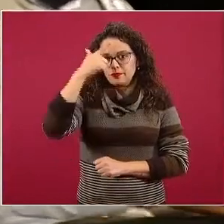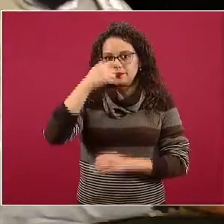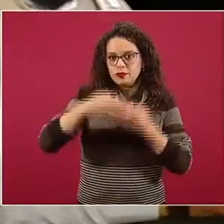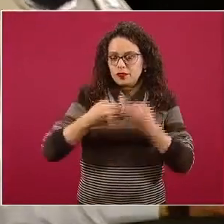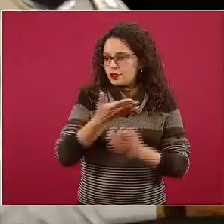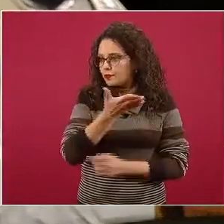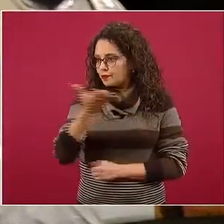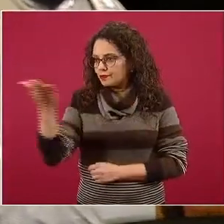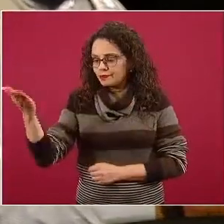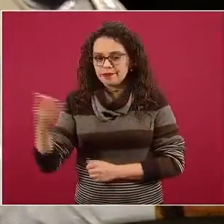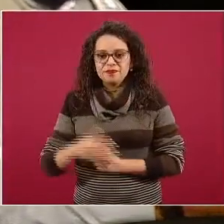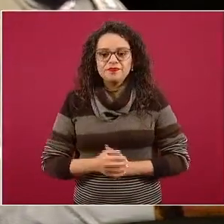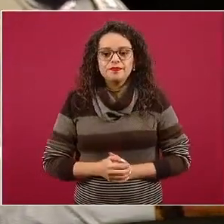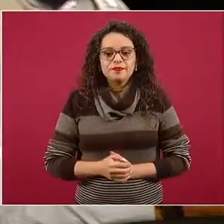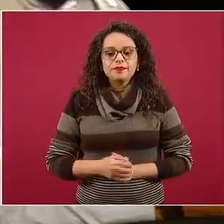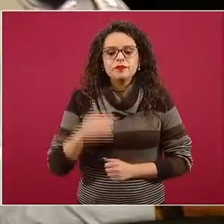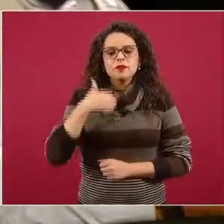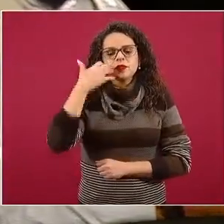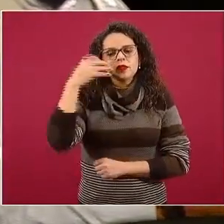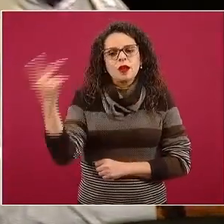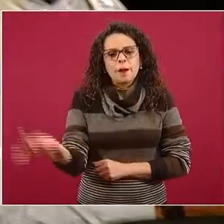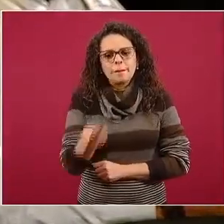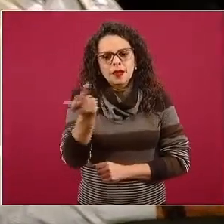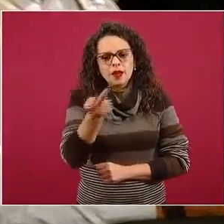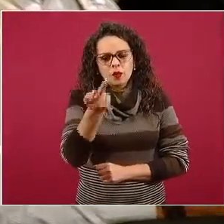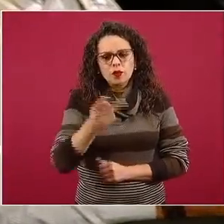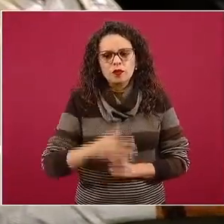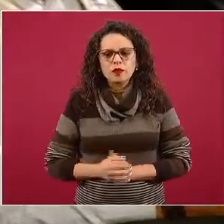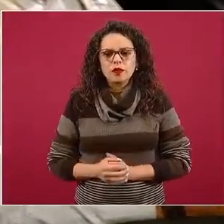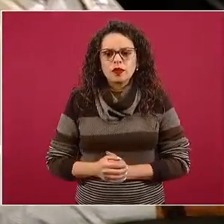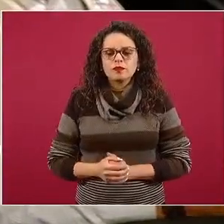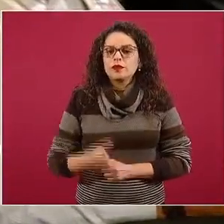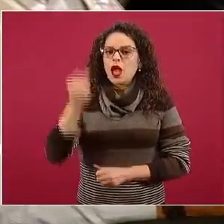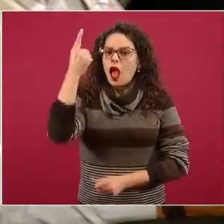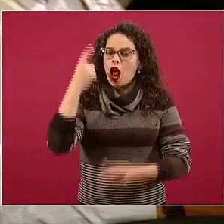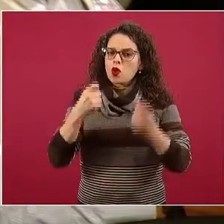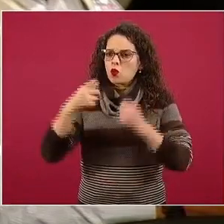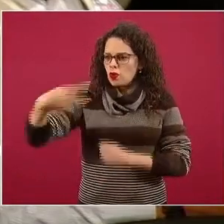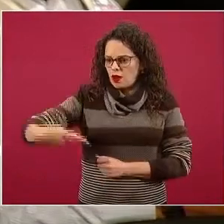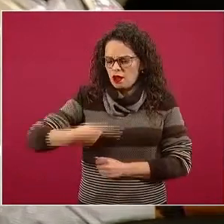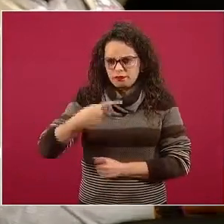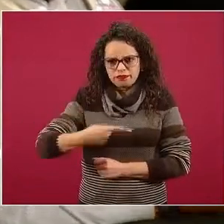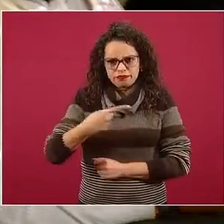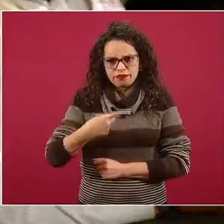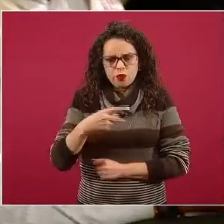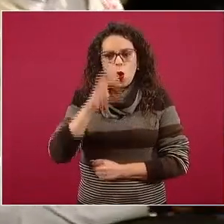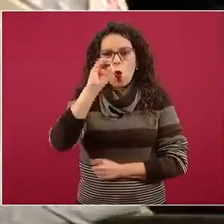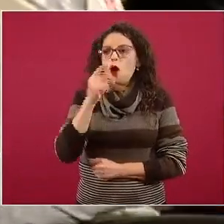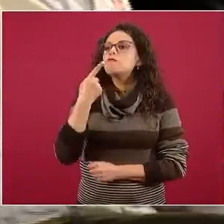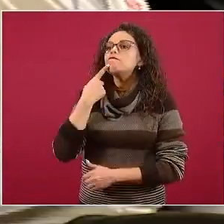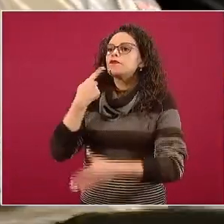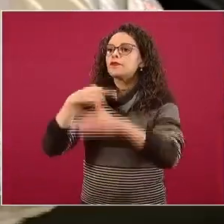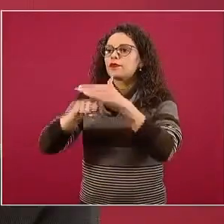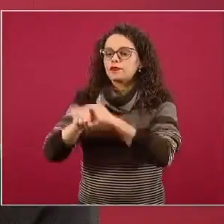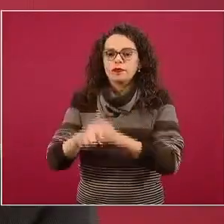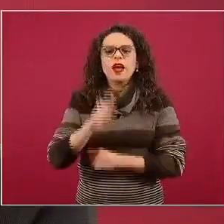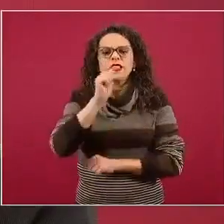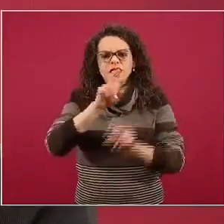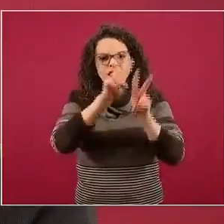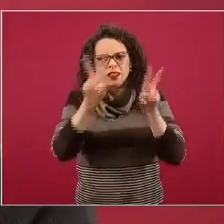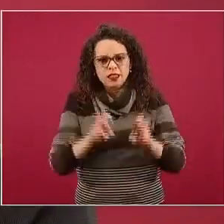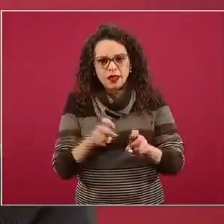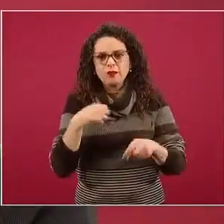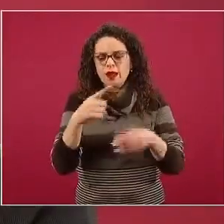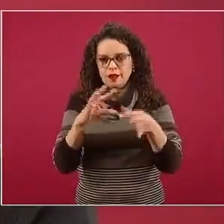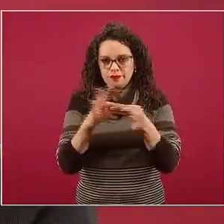Fíjese que en la reacción de nuestro medio han llegado algunas preguntas o tipo de denuncias de la siguiente situación.